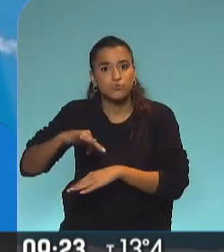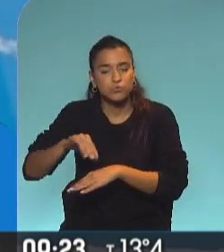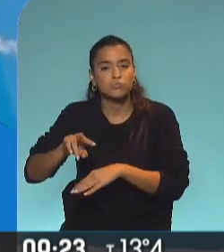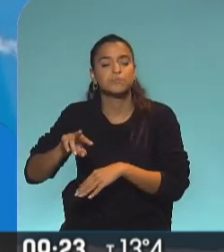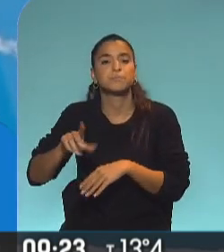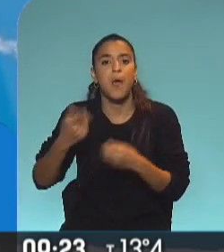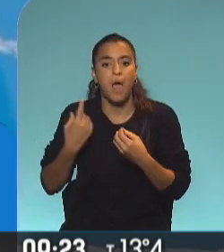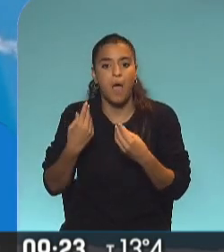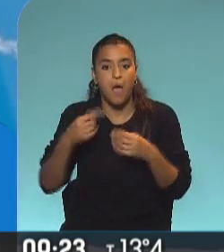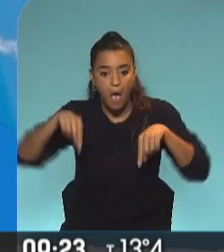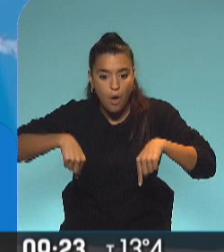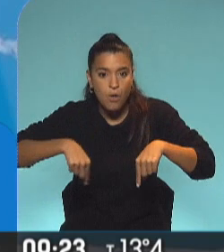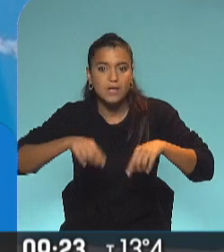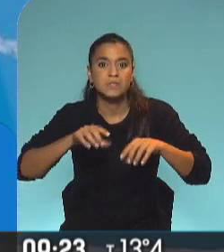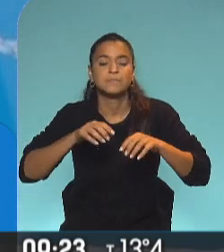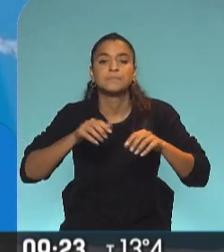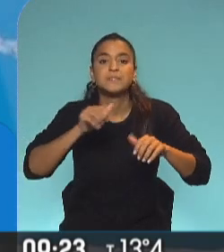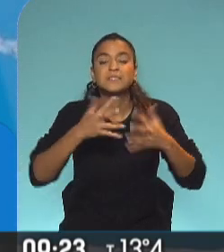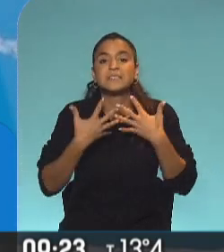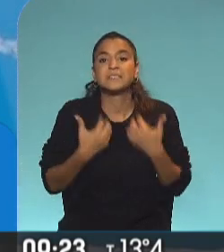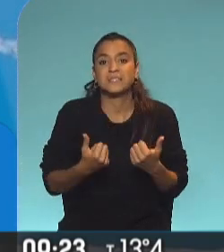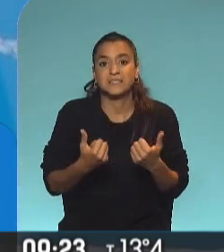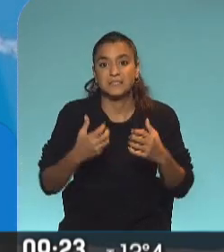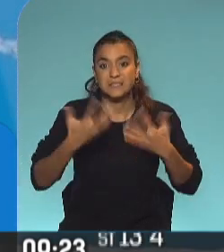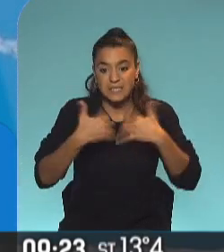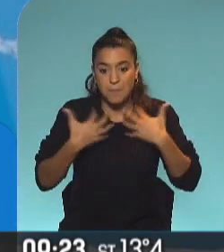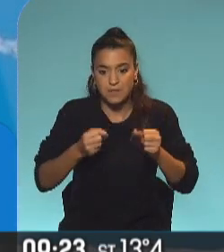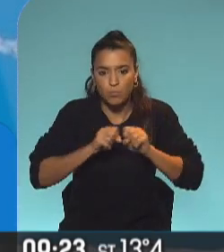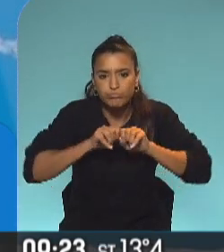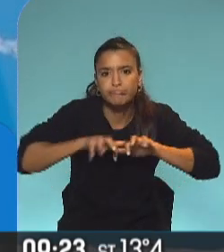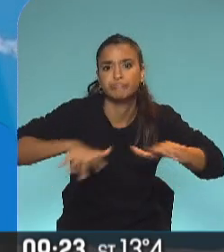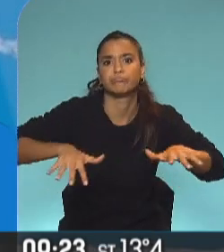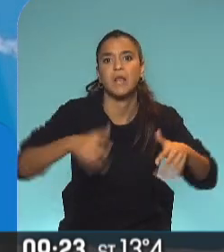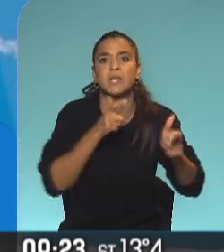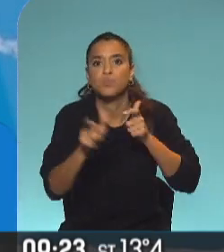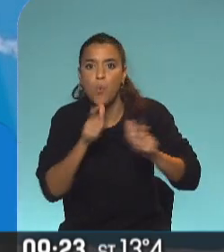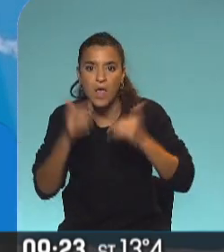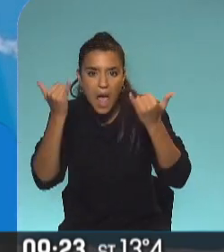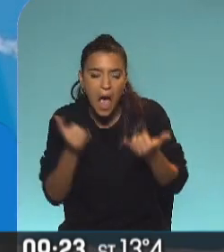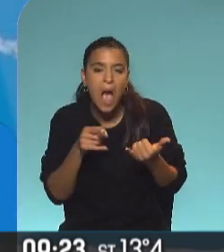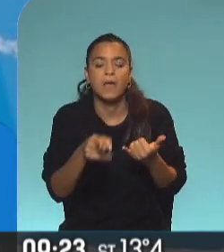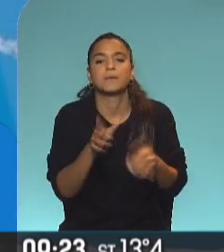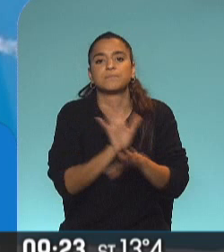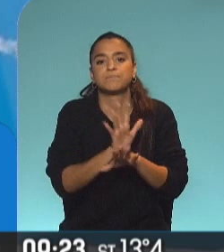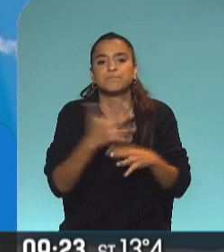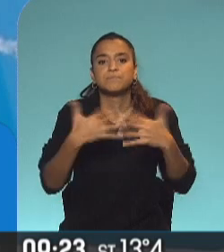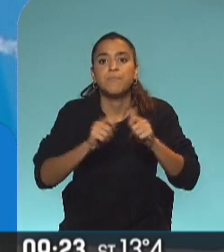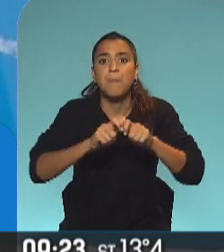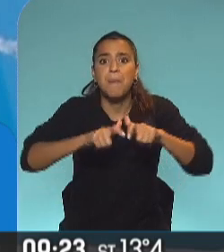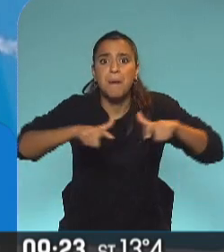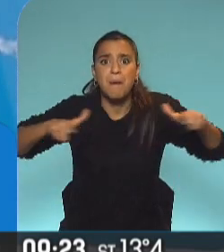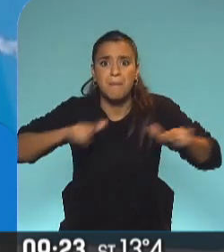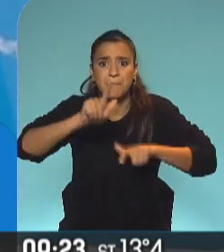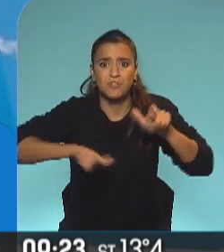para expandir de esta manera el sistema de salud y la posibilidad de dar respuesta ante situaciones como el aumento de